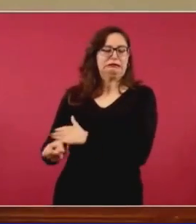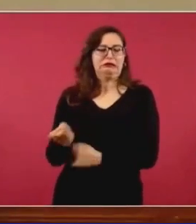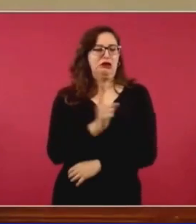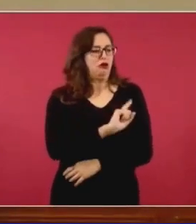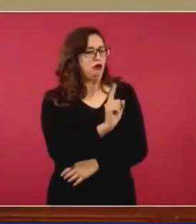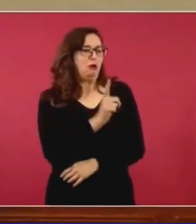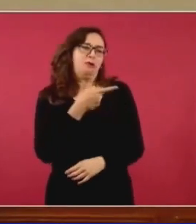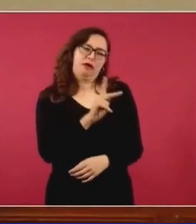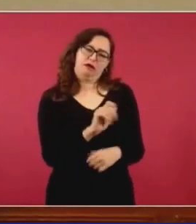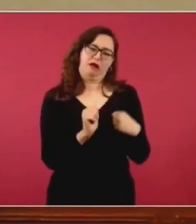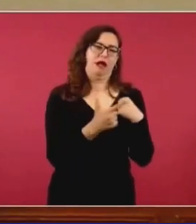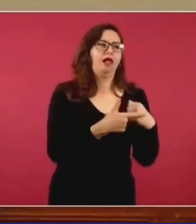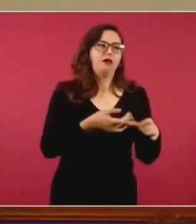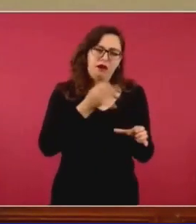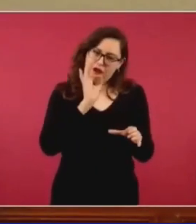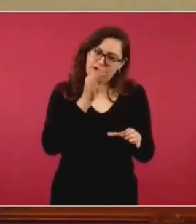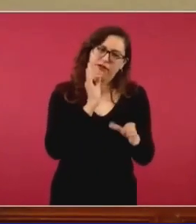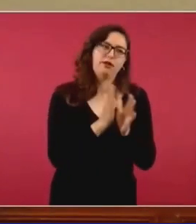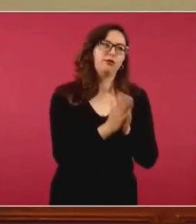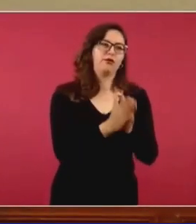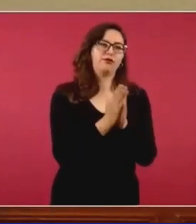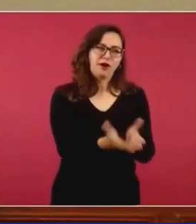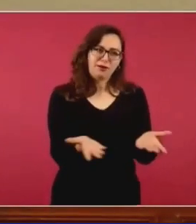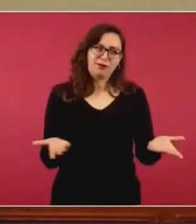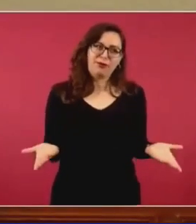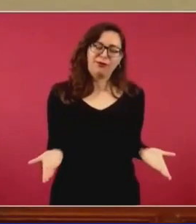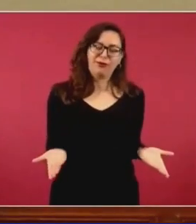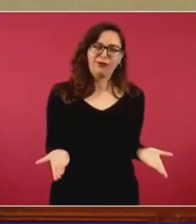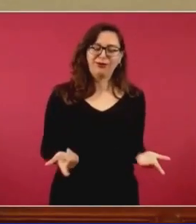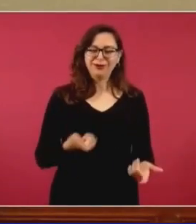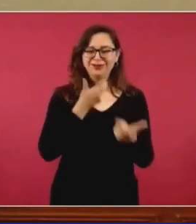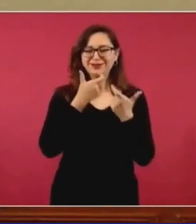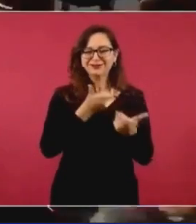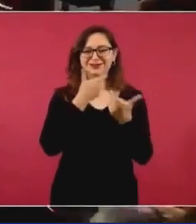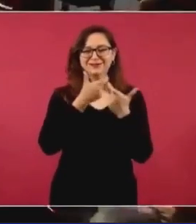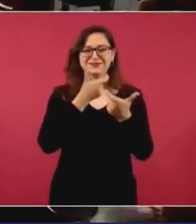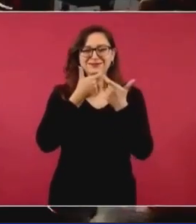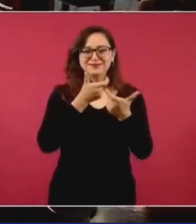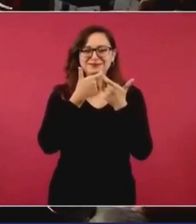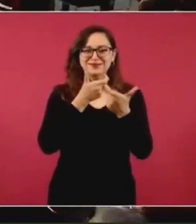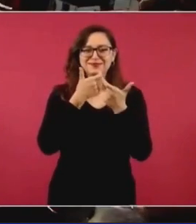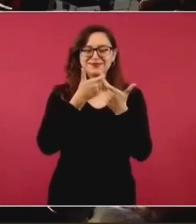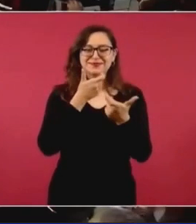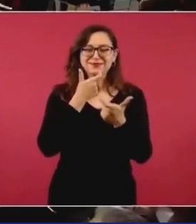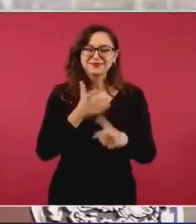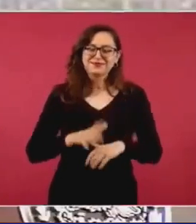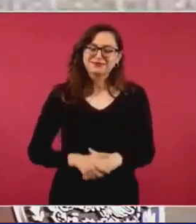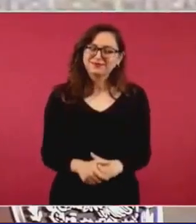cuando menos.